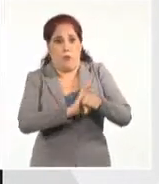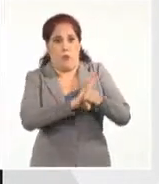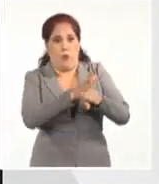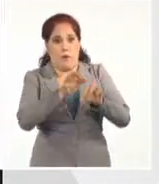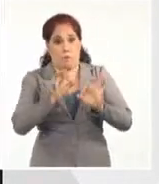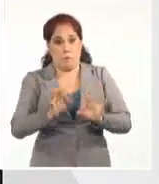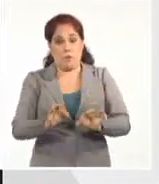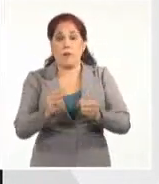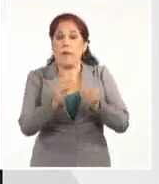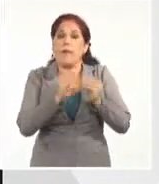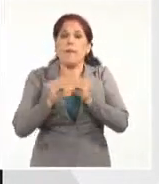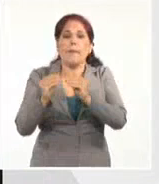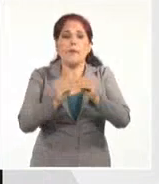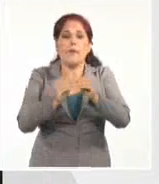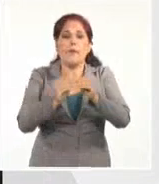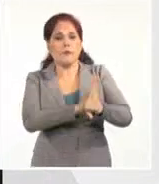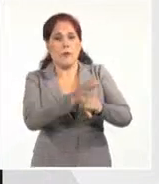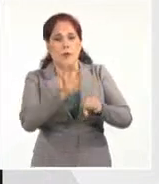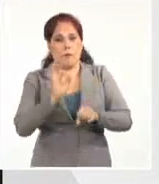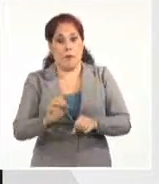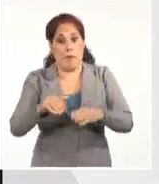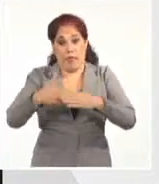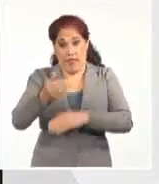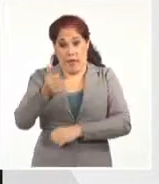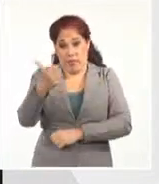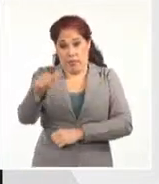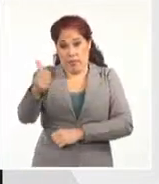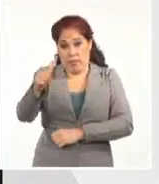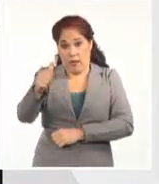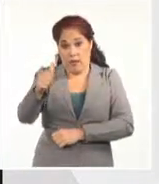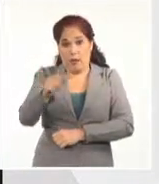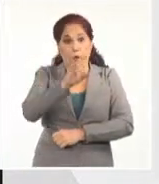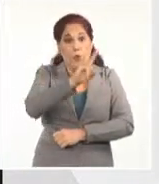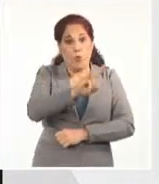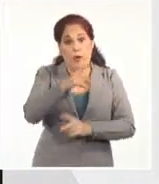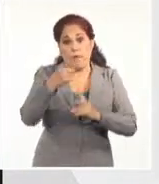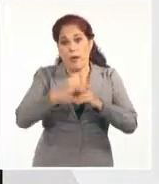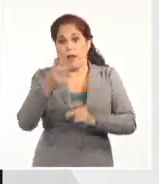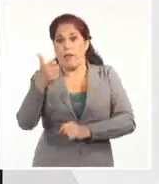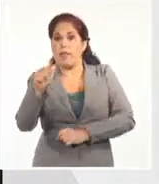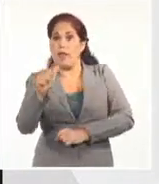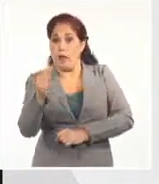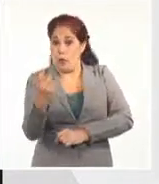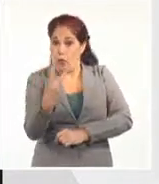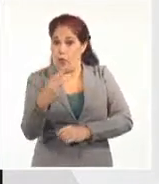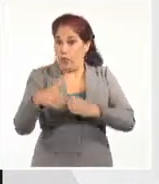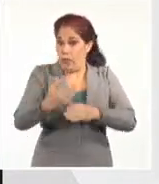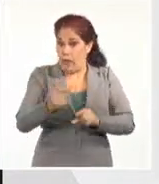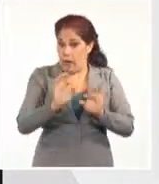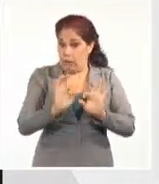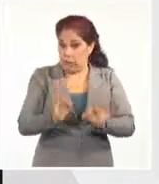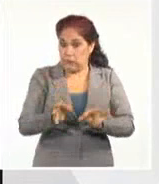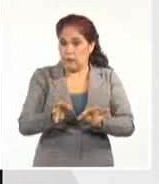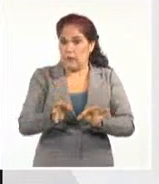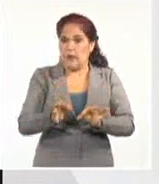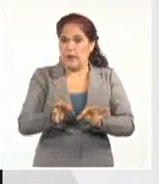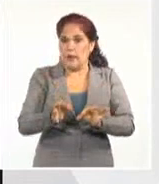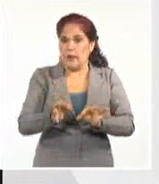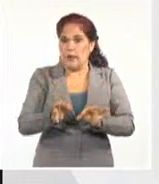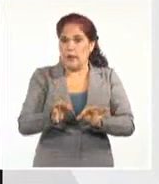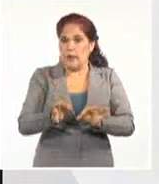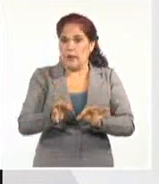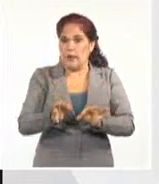contagios y bueno el día 10 el día 9 el día 10 salen digamos tanto medio de comunicación